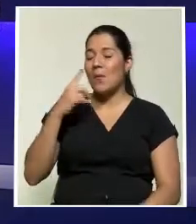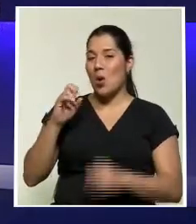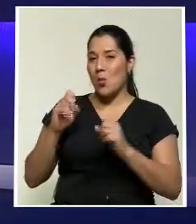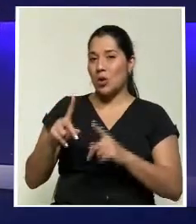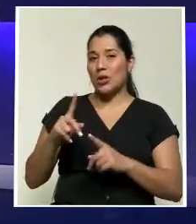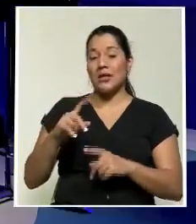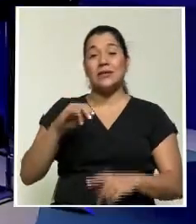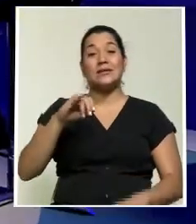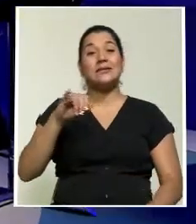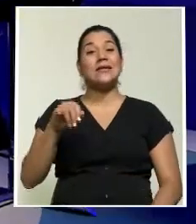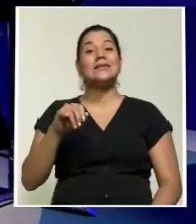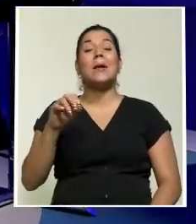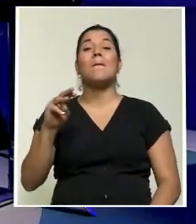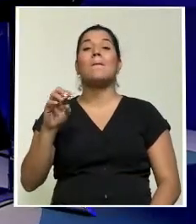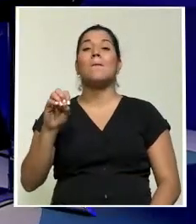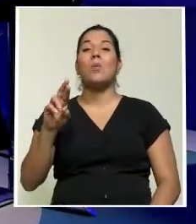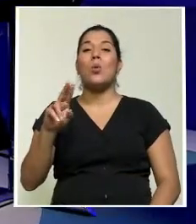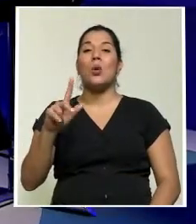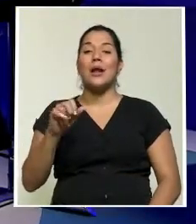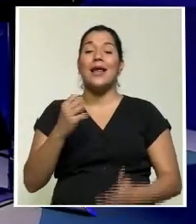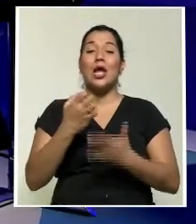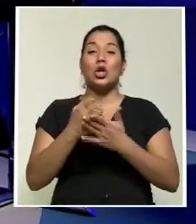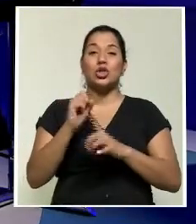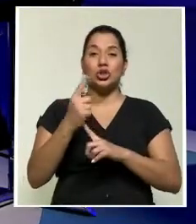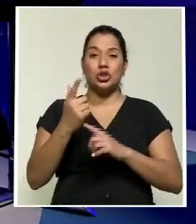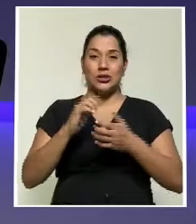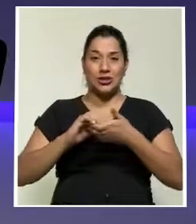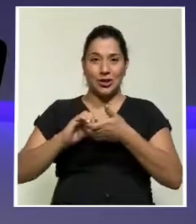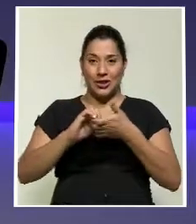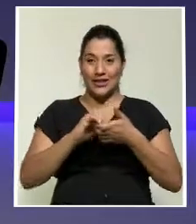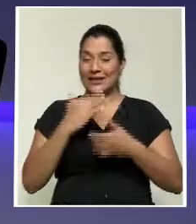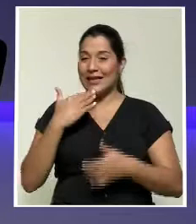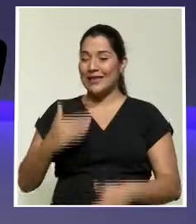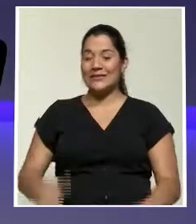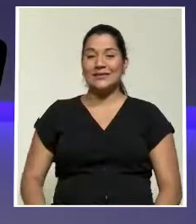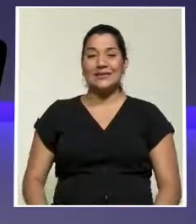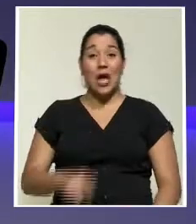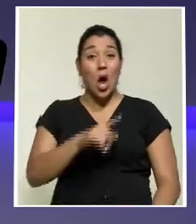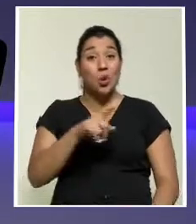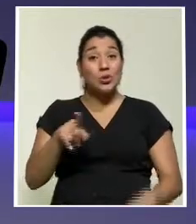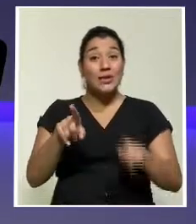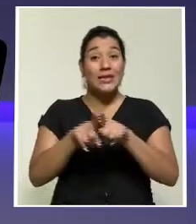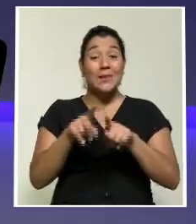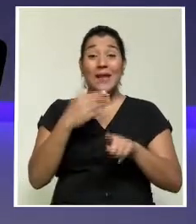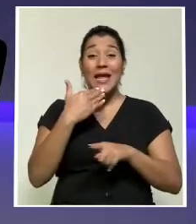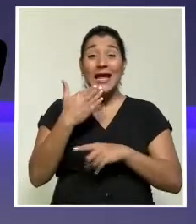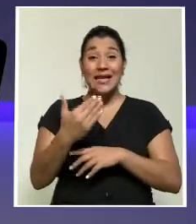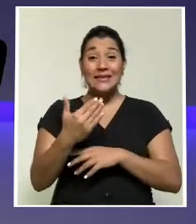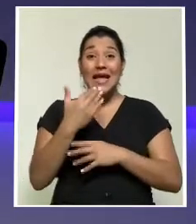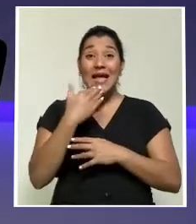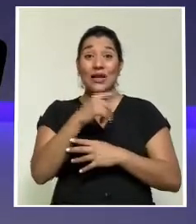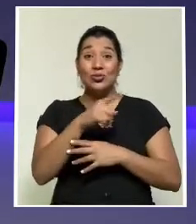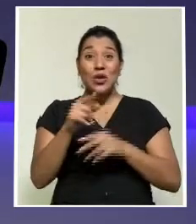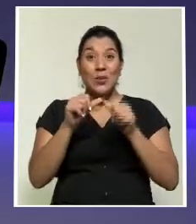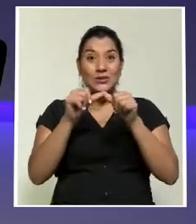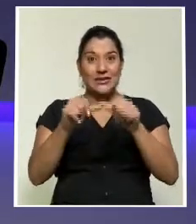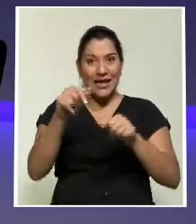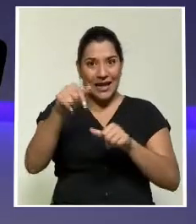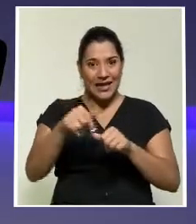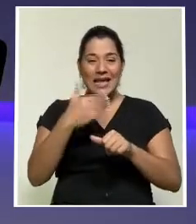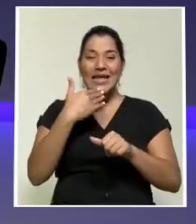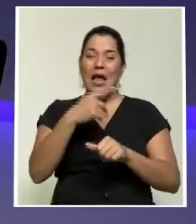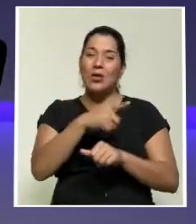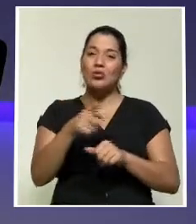Yassi Morales, de Economía Social Solidaria. Gracias. Y a ustedes también las gracias. Gracias por estar ahí. Gracias por